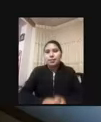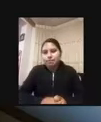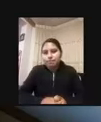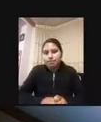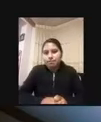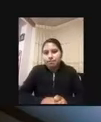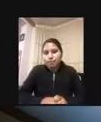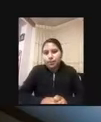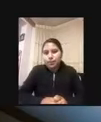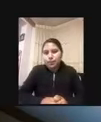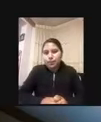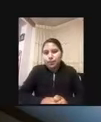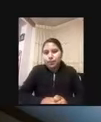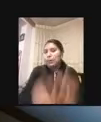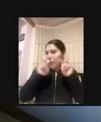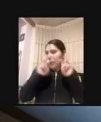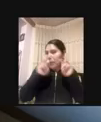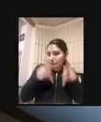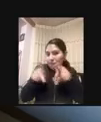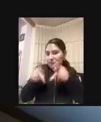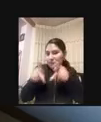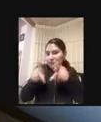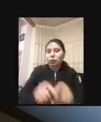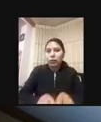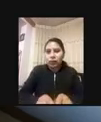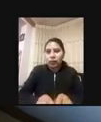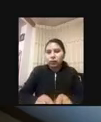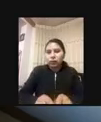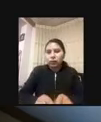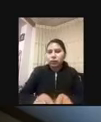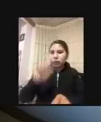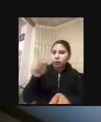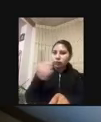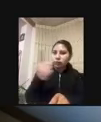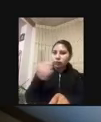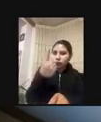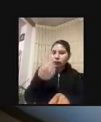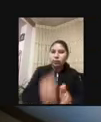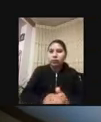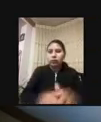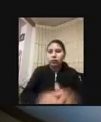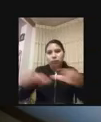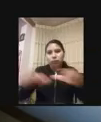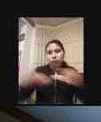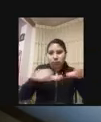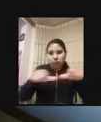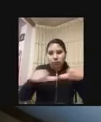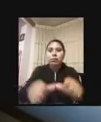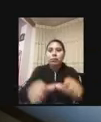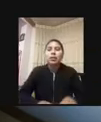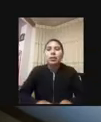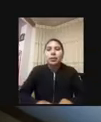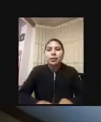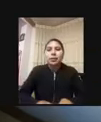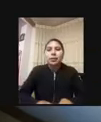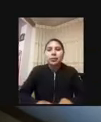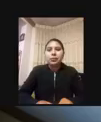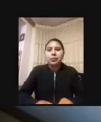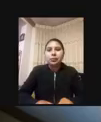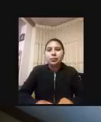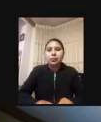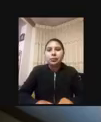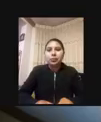Ellos preparan, ¿no? Cada uno tiene su actividad para realizarlo y ellos, cada